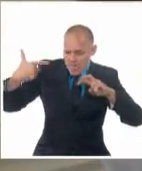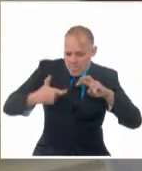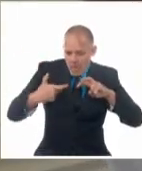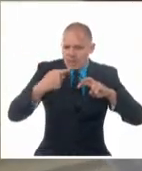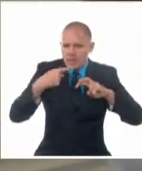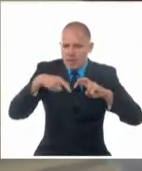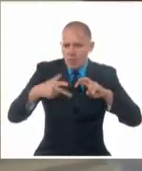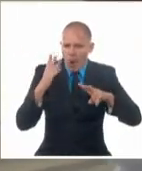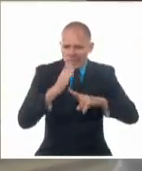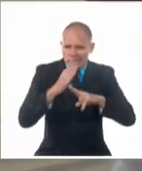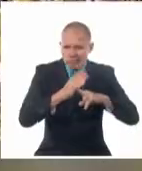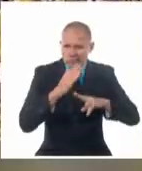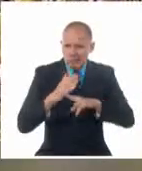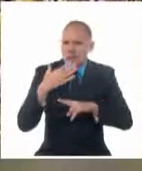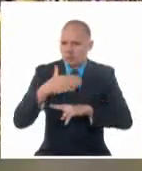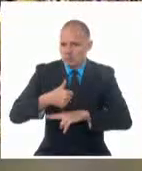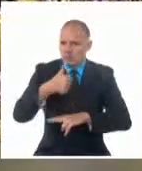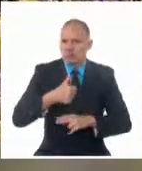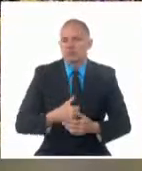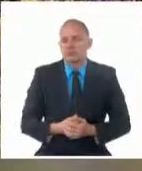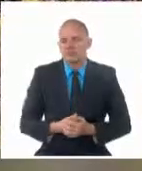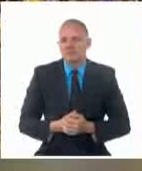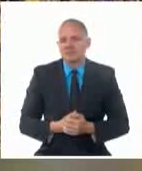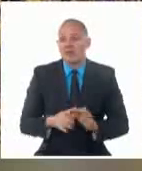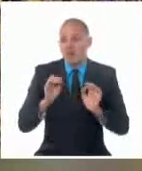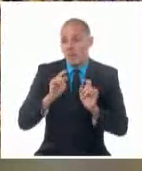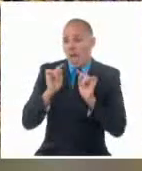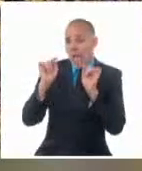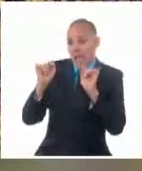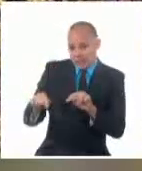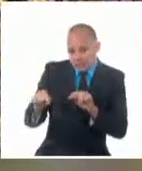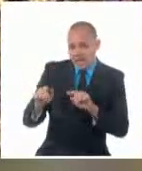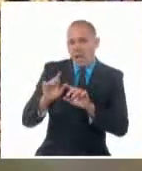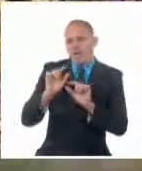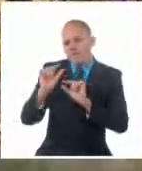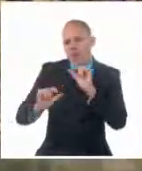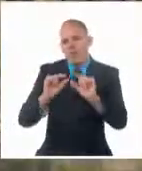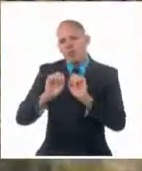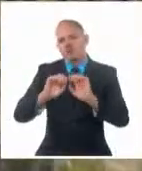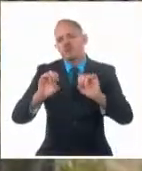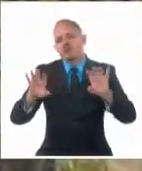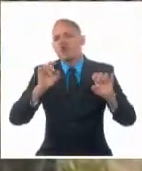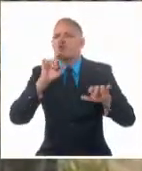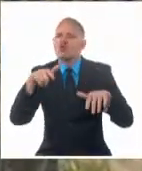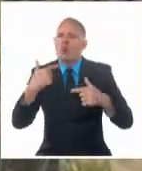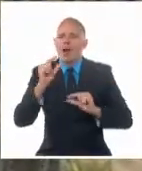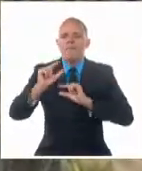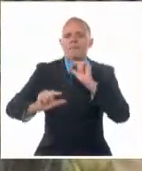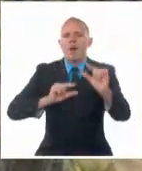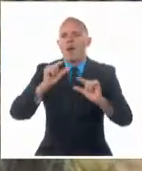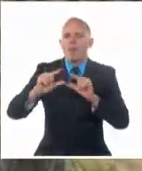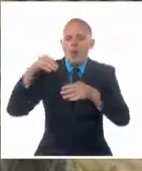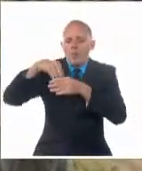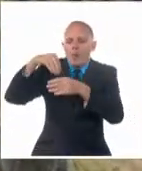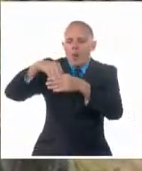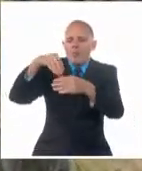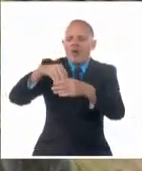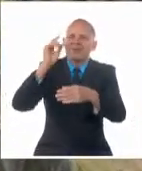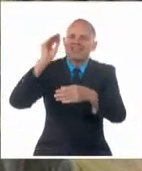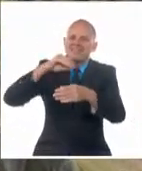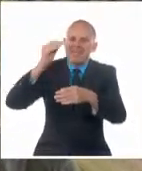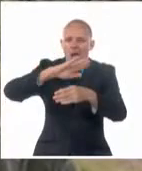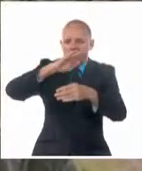los estudios preclínicos desde el centro se impulsa la implementación de acciones para para la restauración ecológica en sitios degradados en la zona